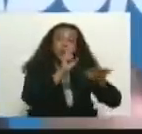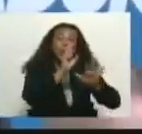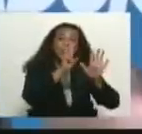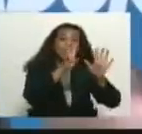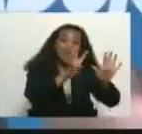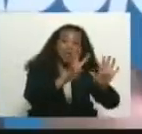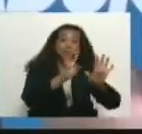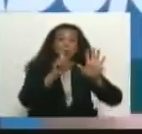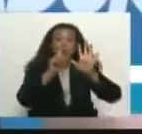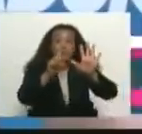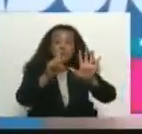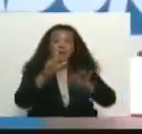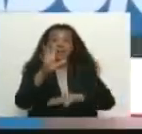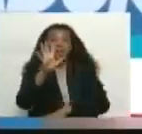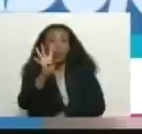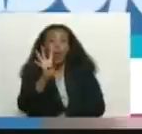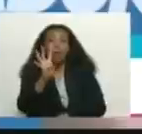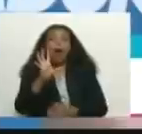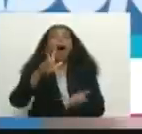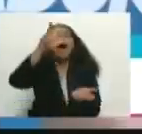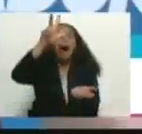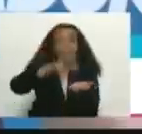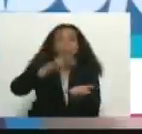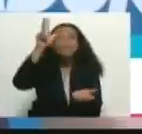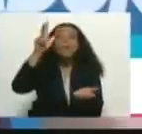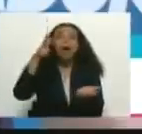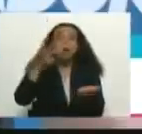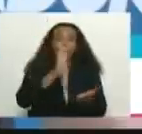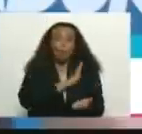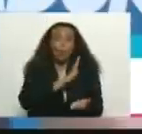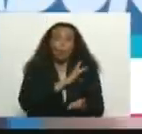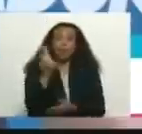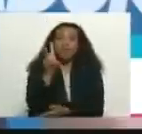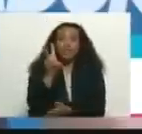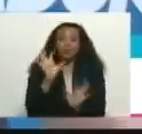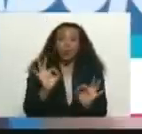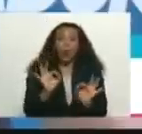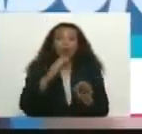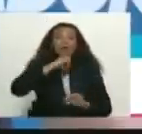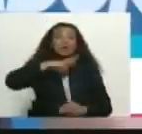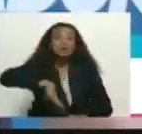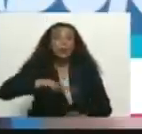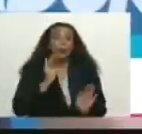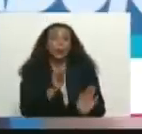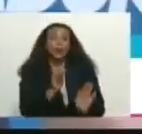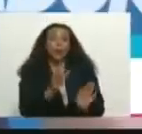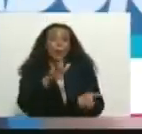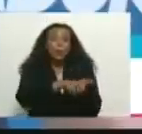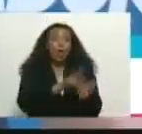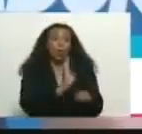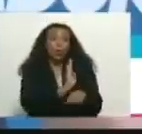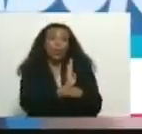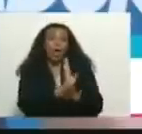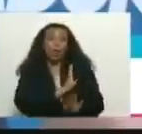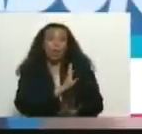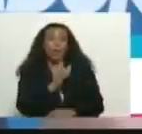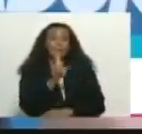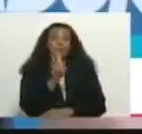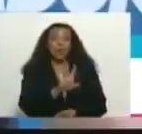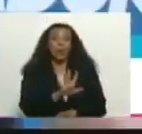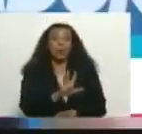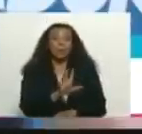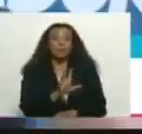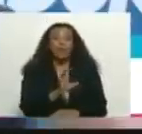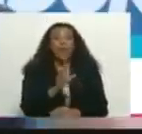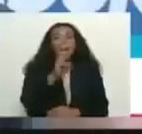a raíz de que se declaró patrimonio nacional, histórico nacional. Y bueno, en